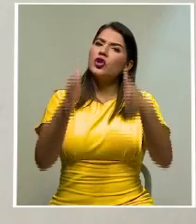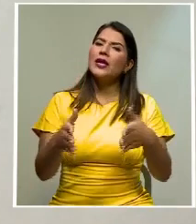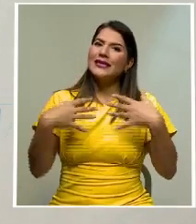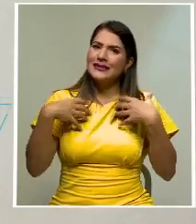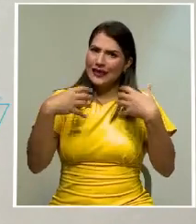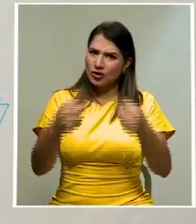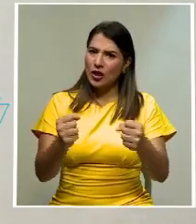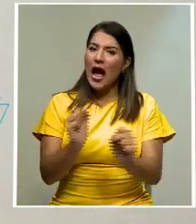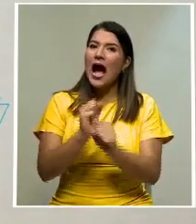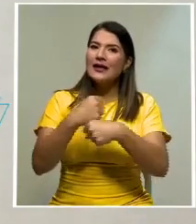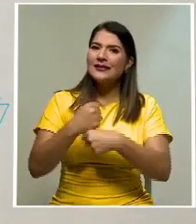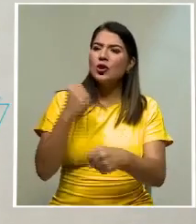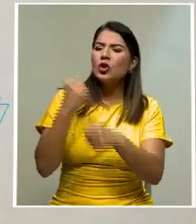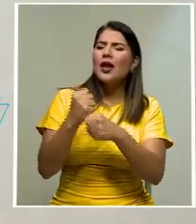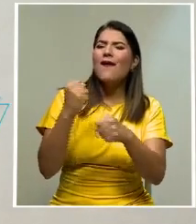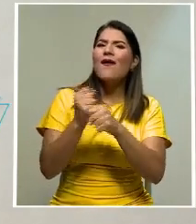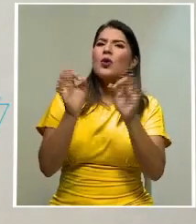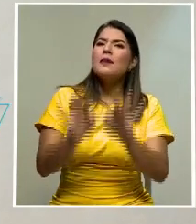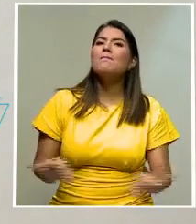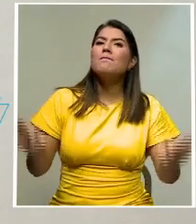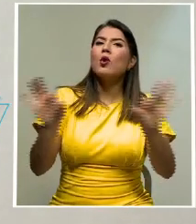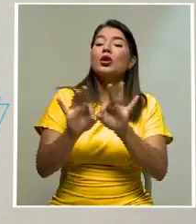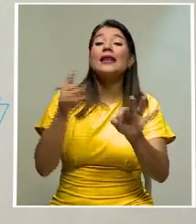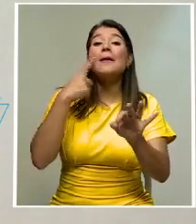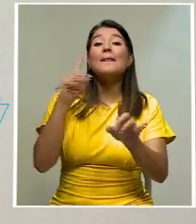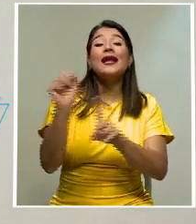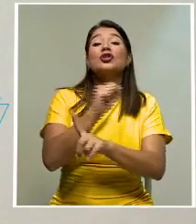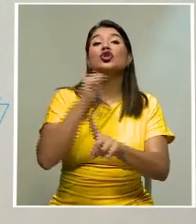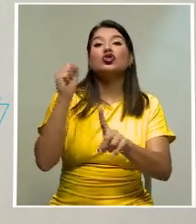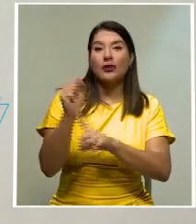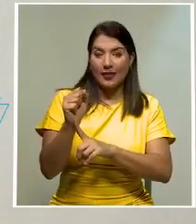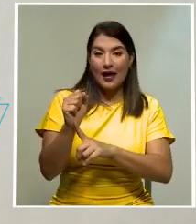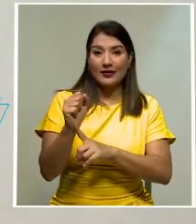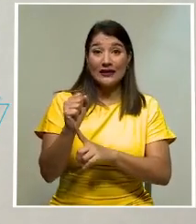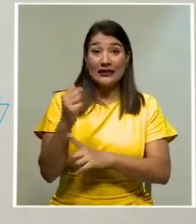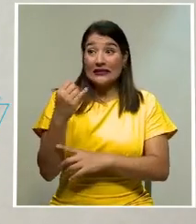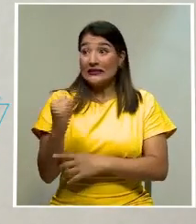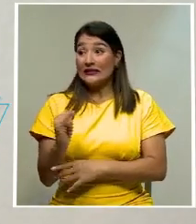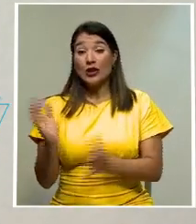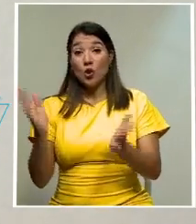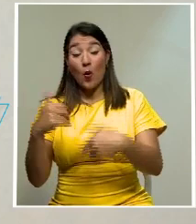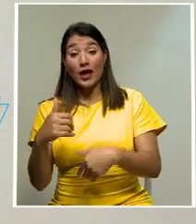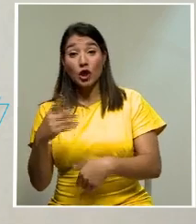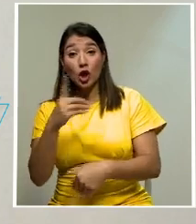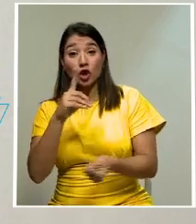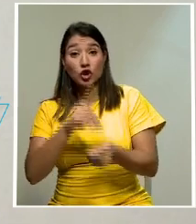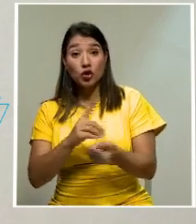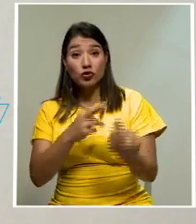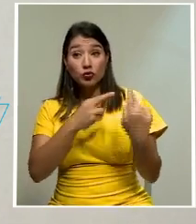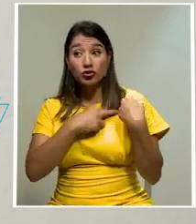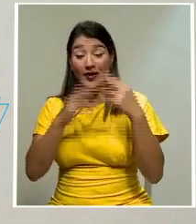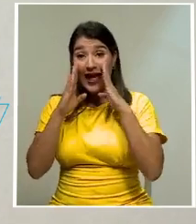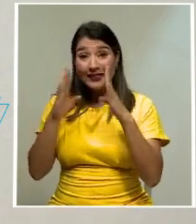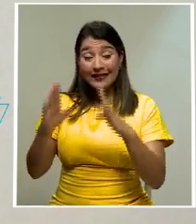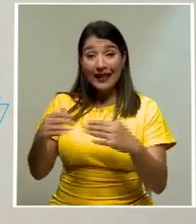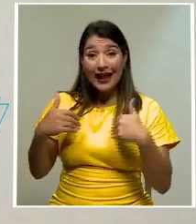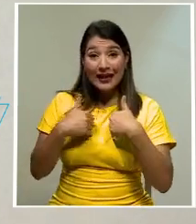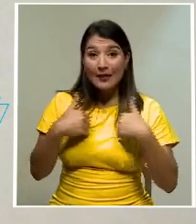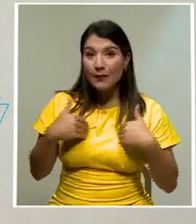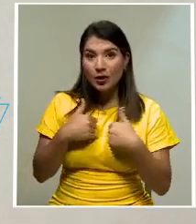esenciales para la sociedad costarricense. Sin médicos veterinarios no hay inocuidad alimentaria, no hay soberanía